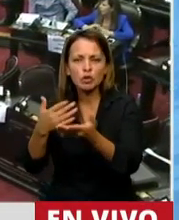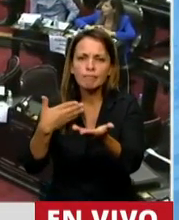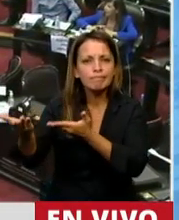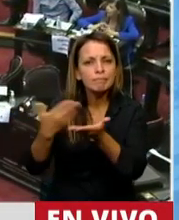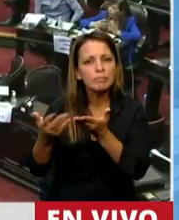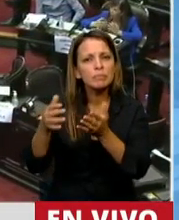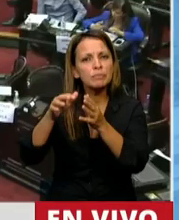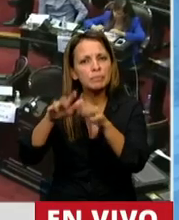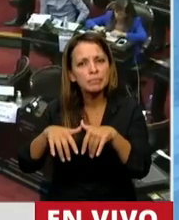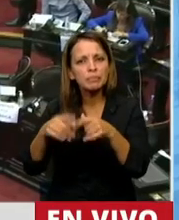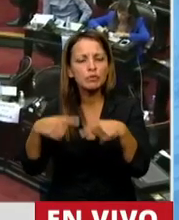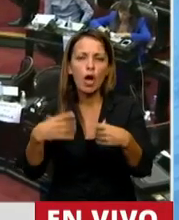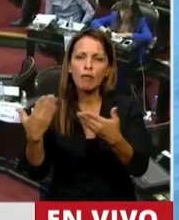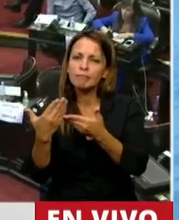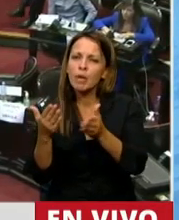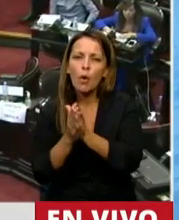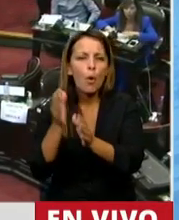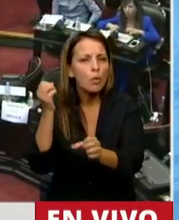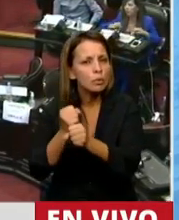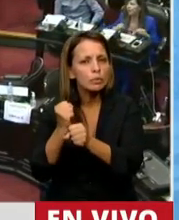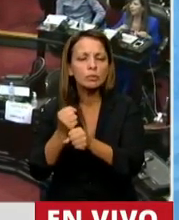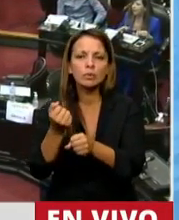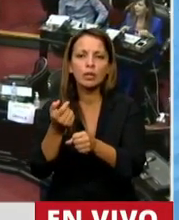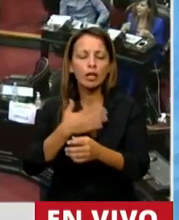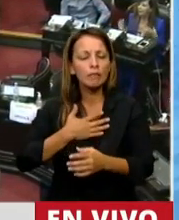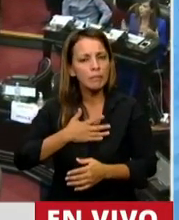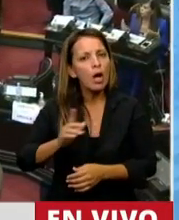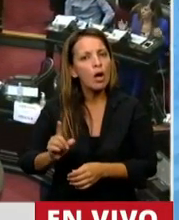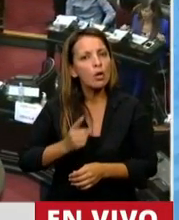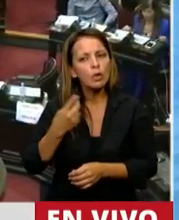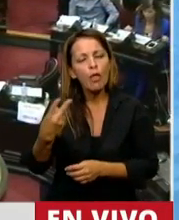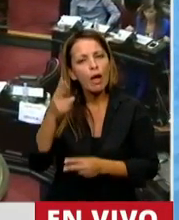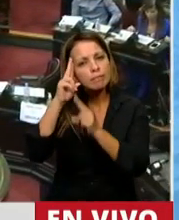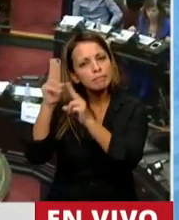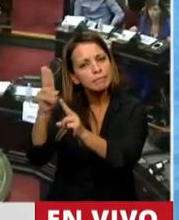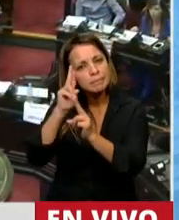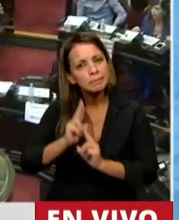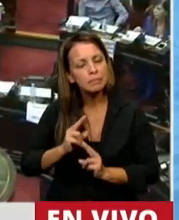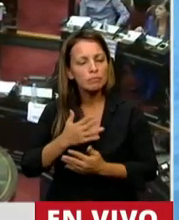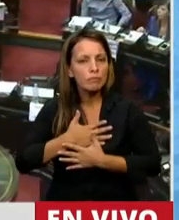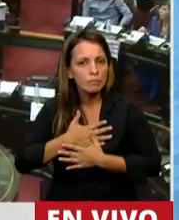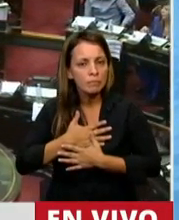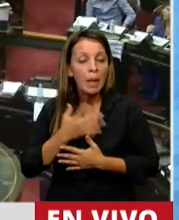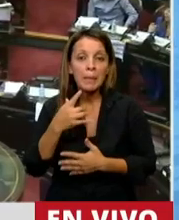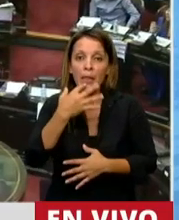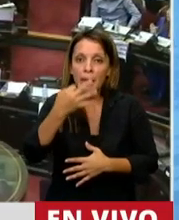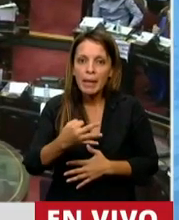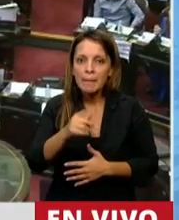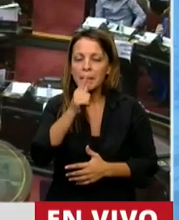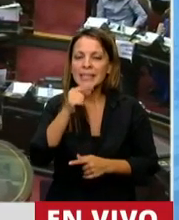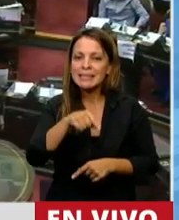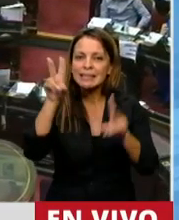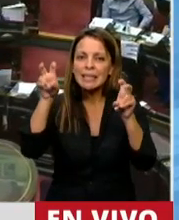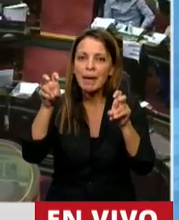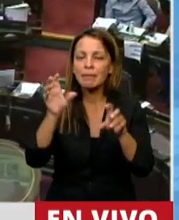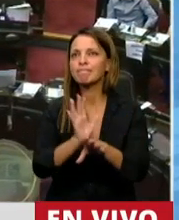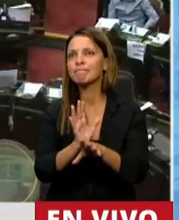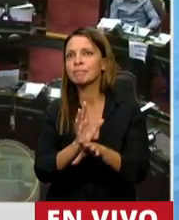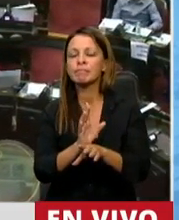redacciones, tuve el honor de ser su editora y tengo el honor de tenernos un respeto y un afecto mutuo. Pero la verdad es que me parece que no es un tema de quién